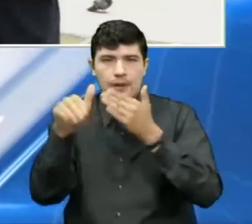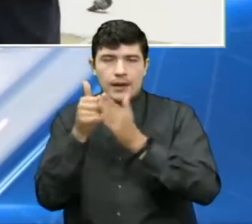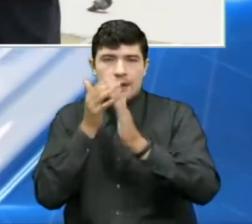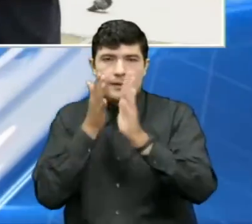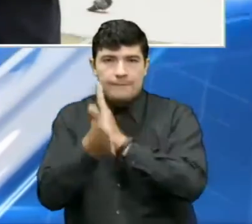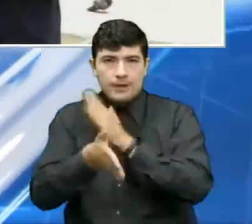informando